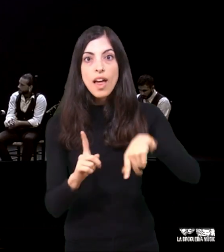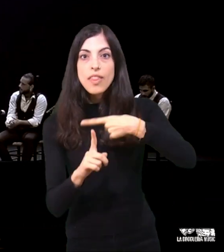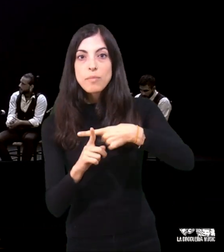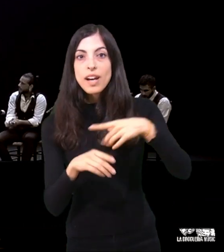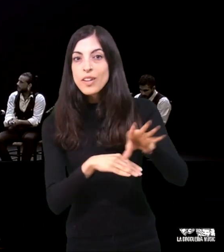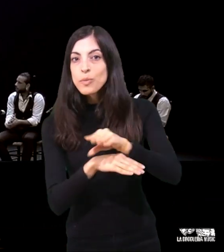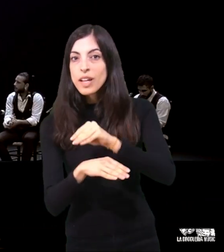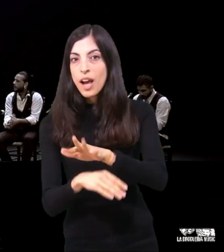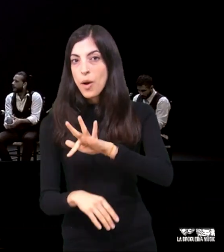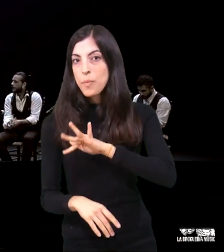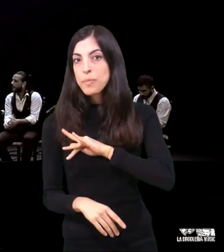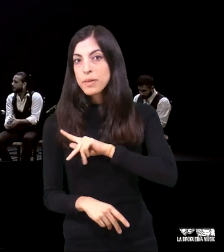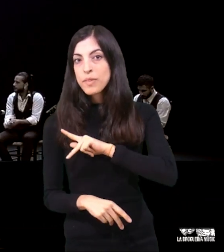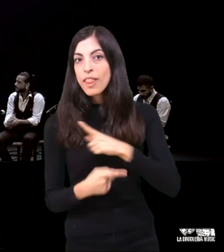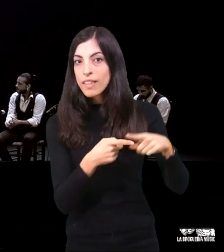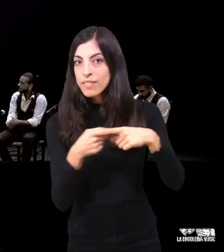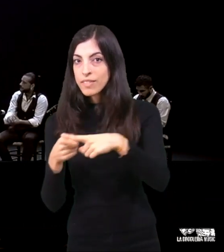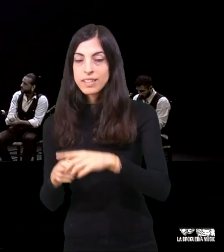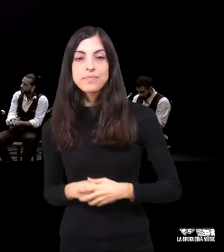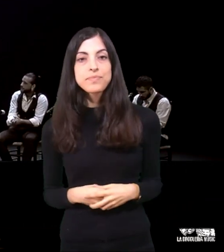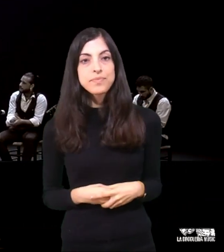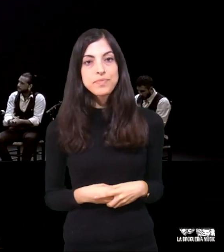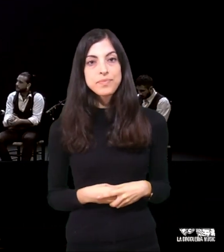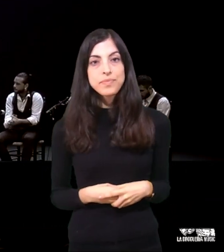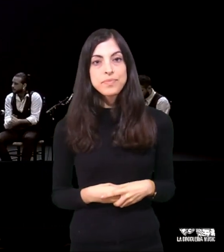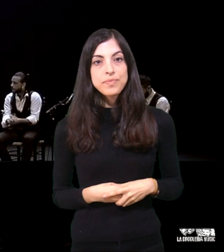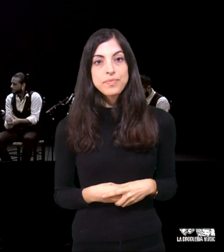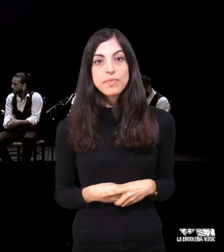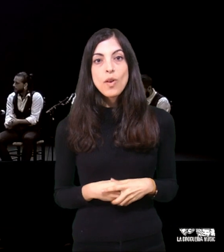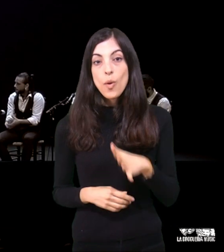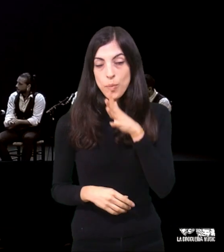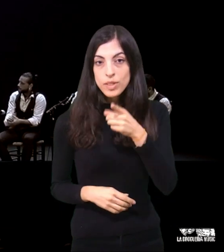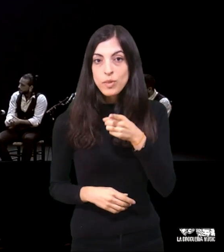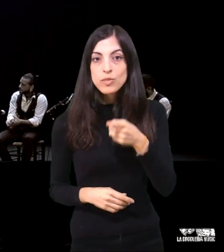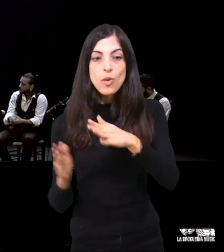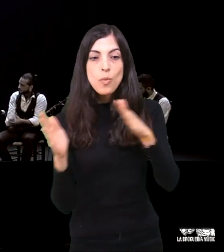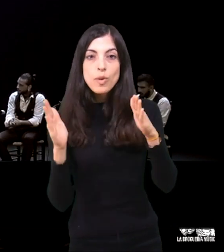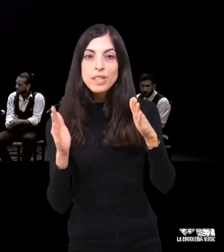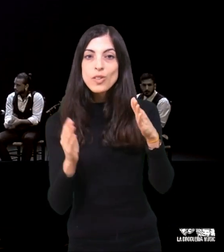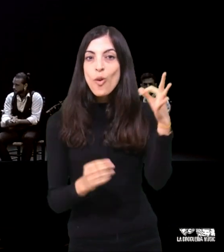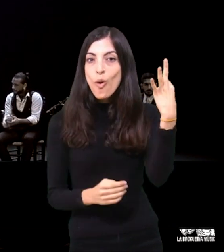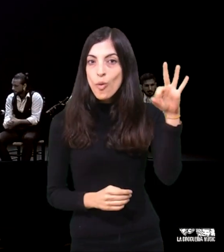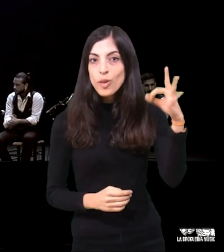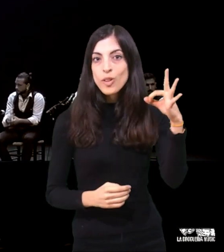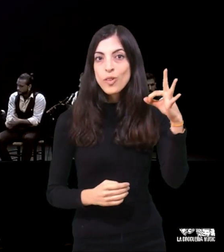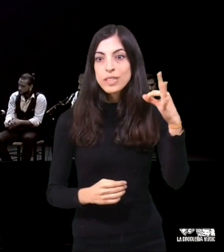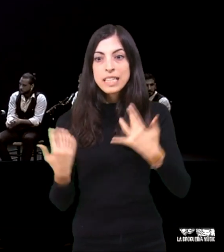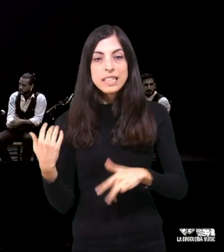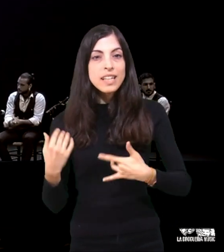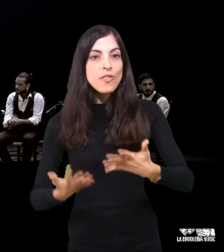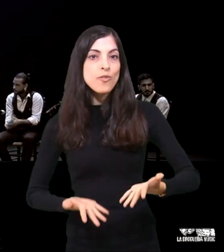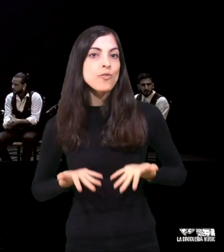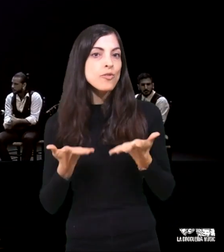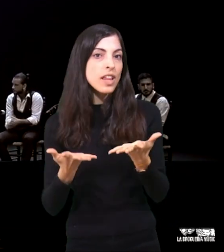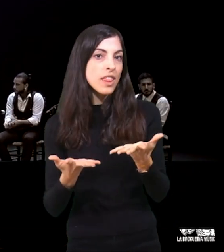recopilar todo tipo de premios en su haber. Por eso será un momento único en el que el guitarrista ofrecerá, como un